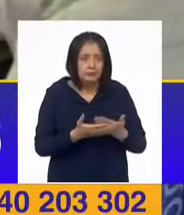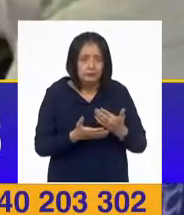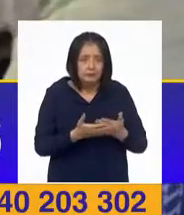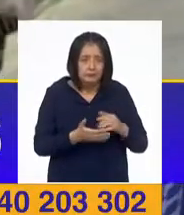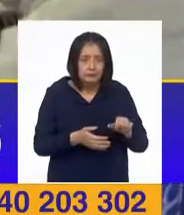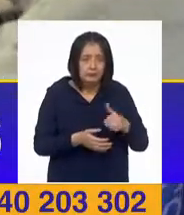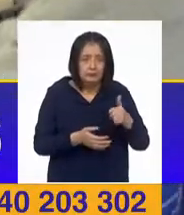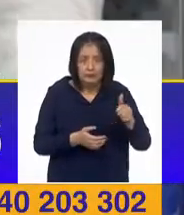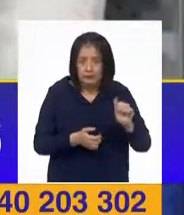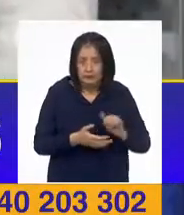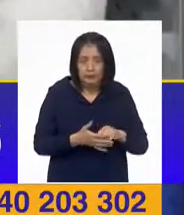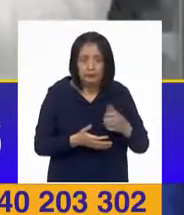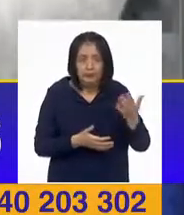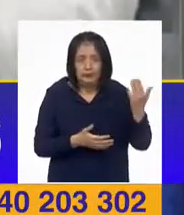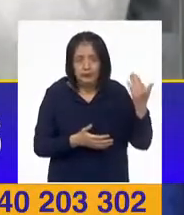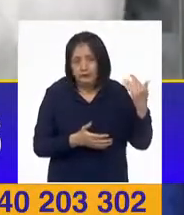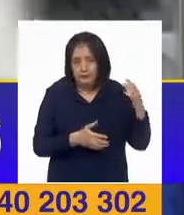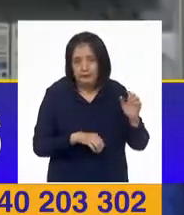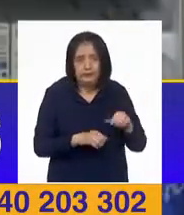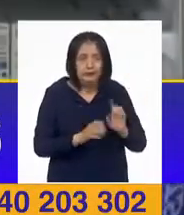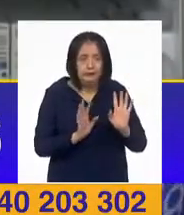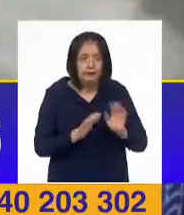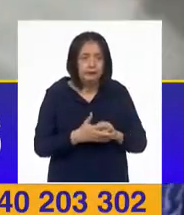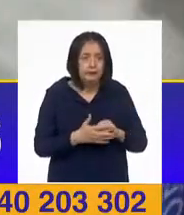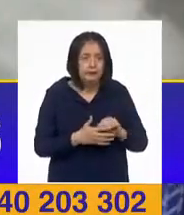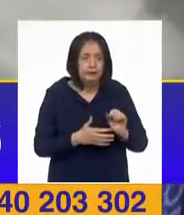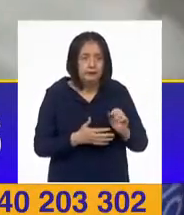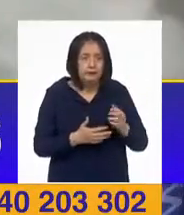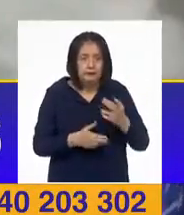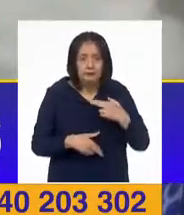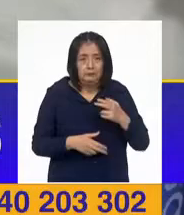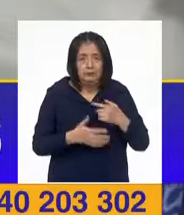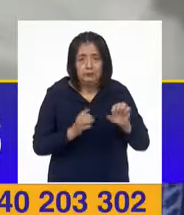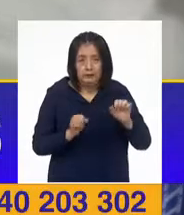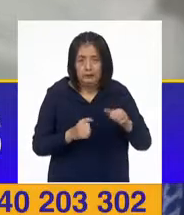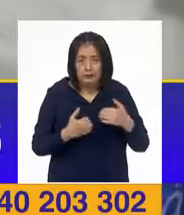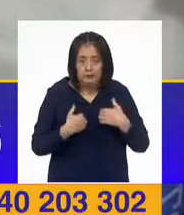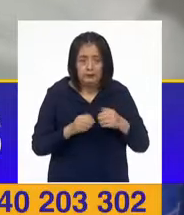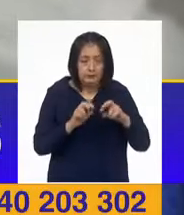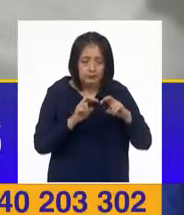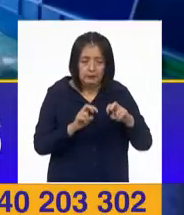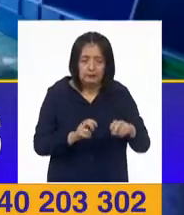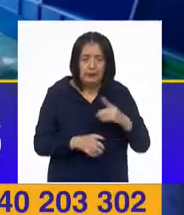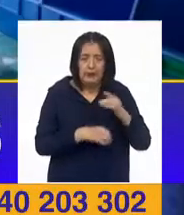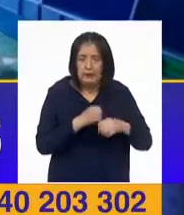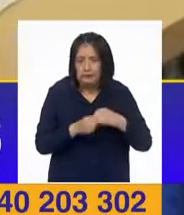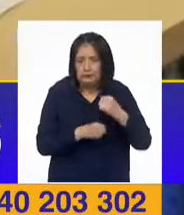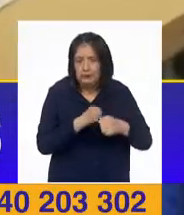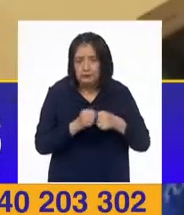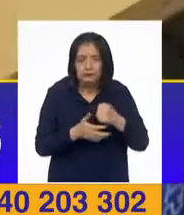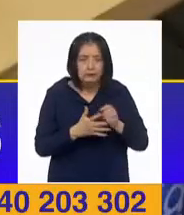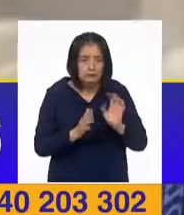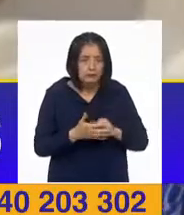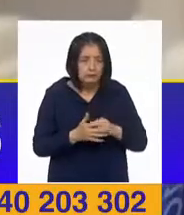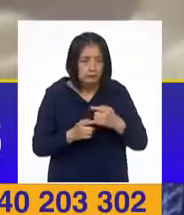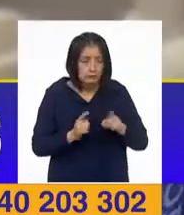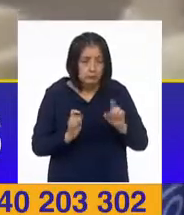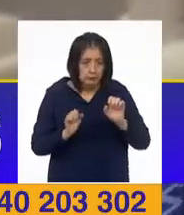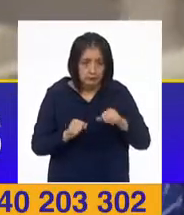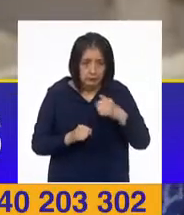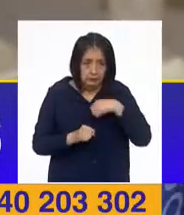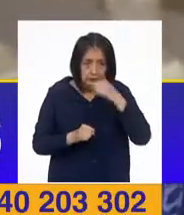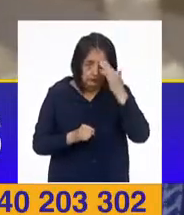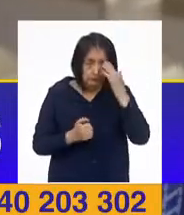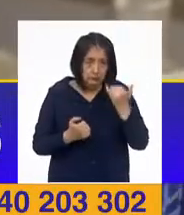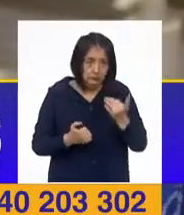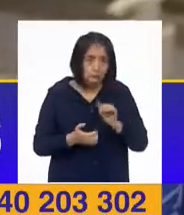de otras, en otros momentos de la existencia humana que tenían estudios por años. Sin embargo, de lo que sabemos